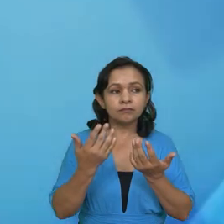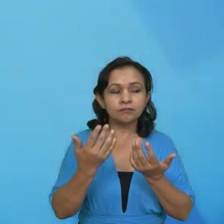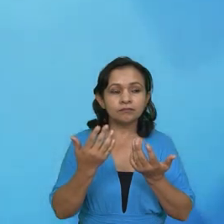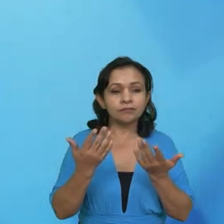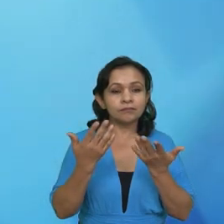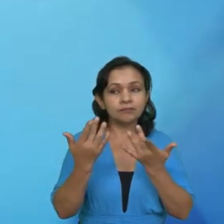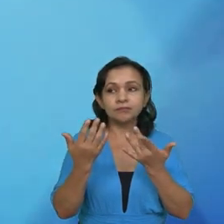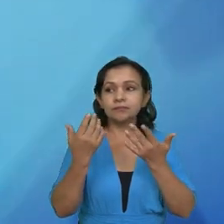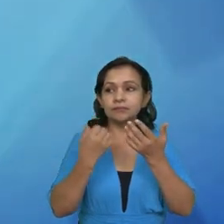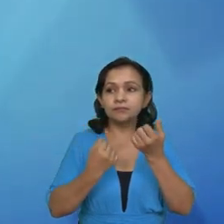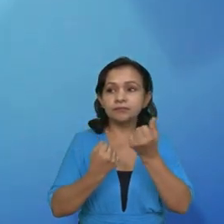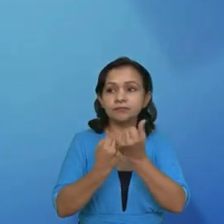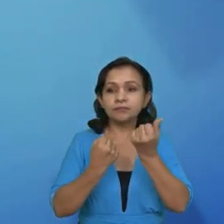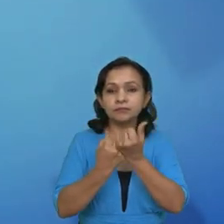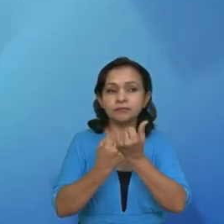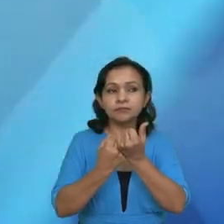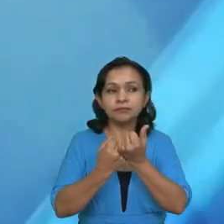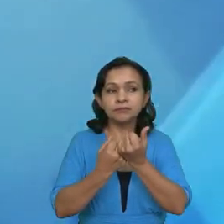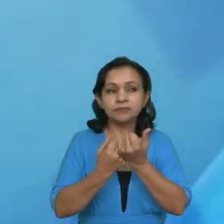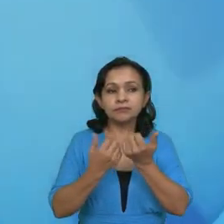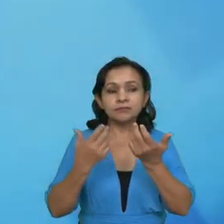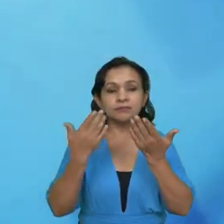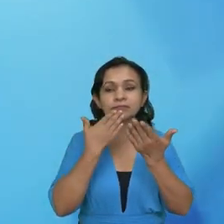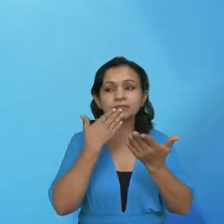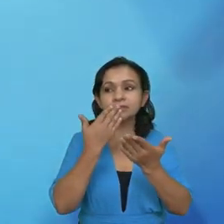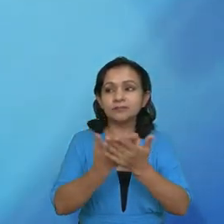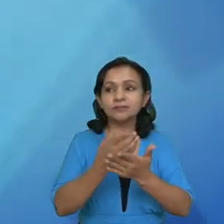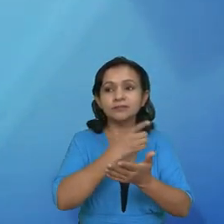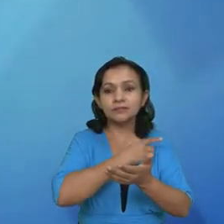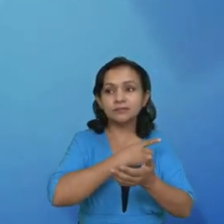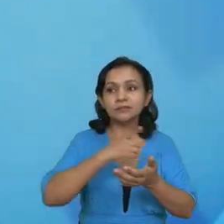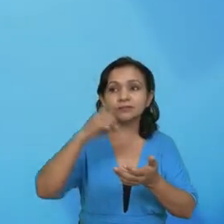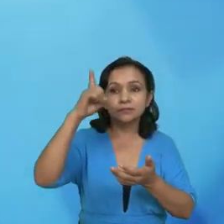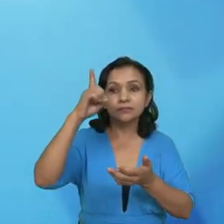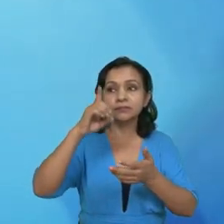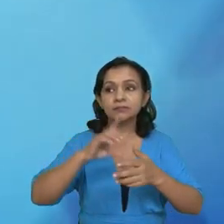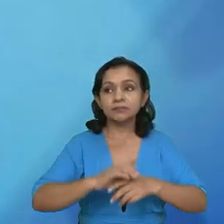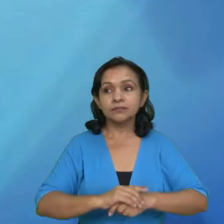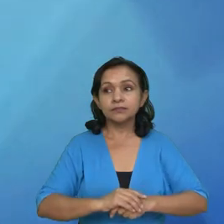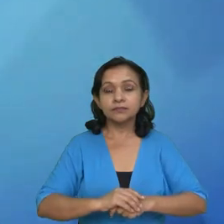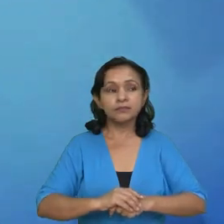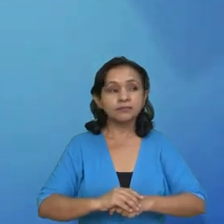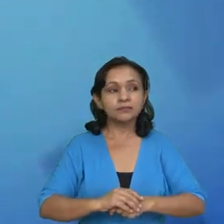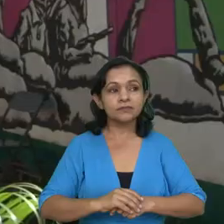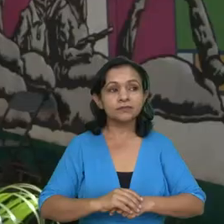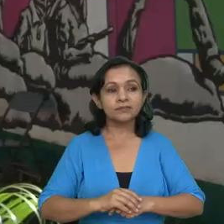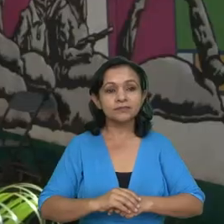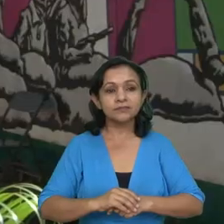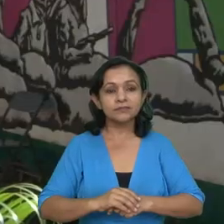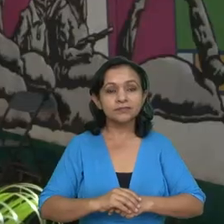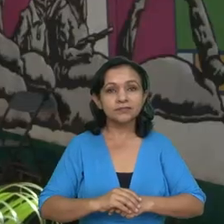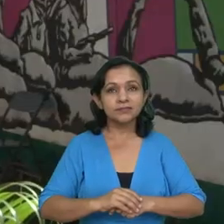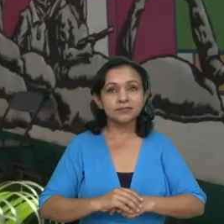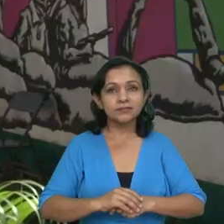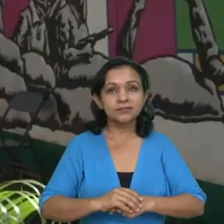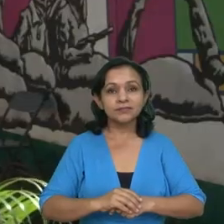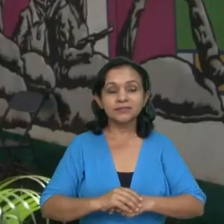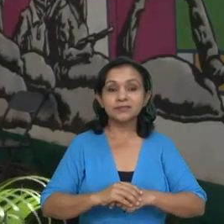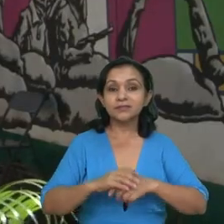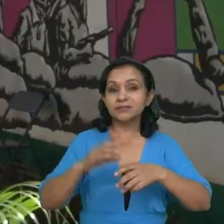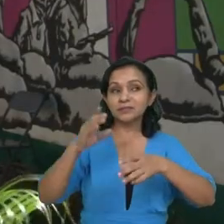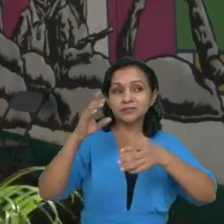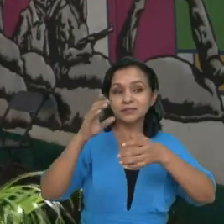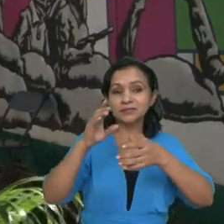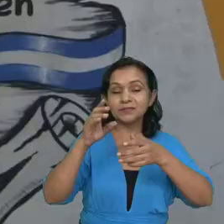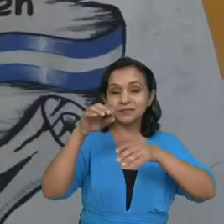solidaridad y que gracias a dios tenemos y la compañera